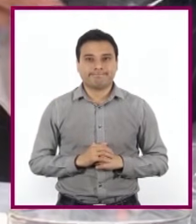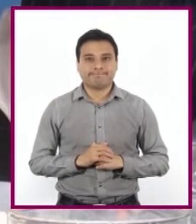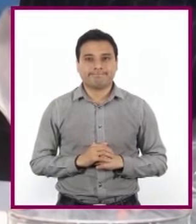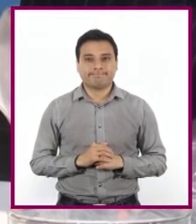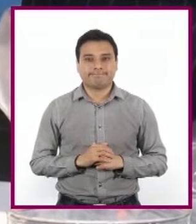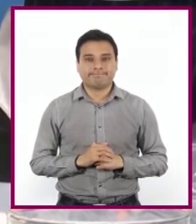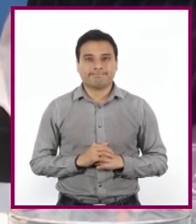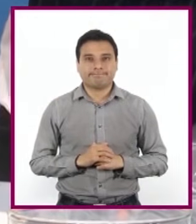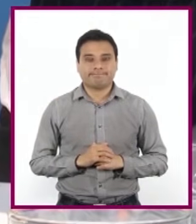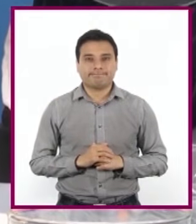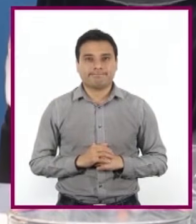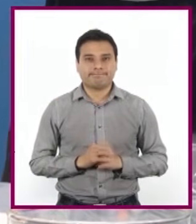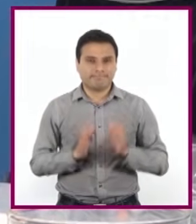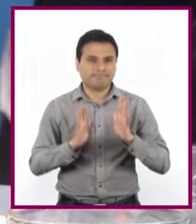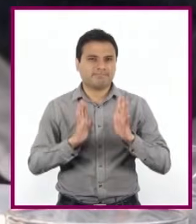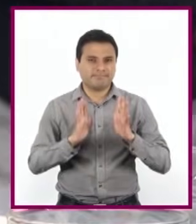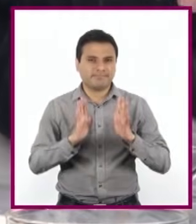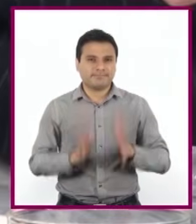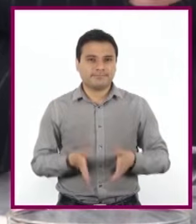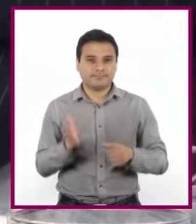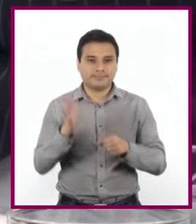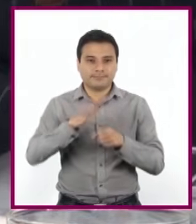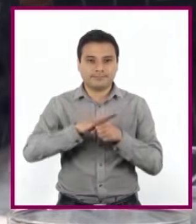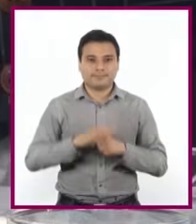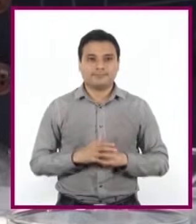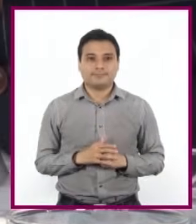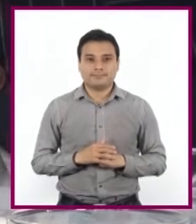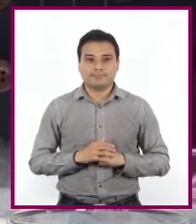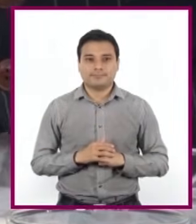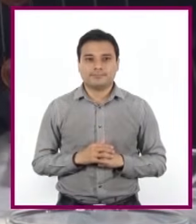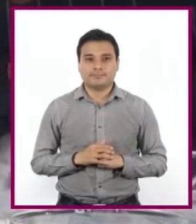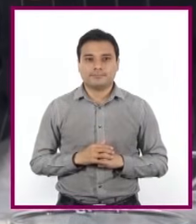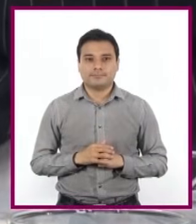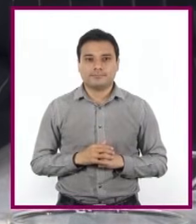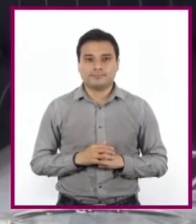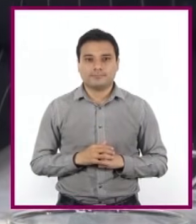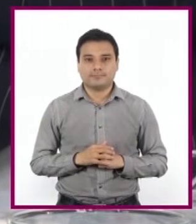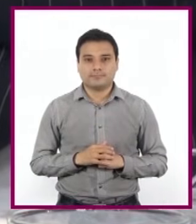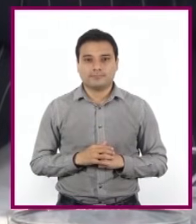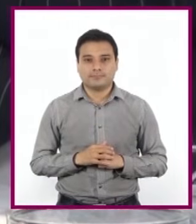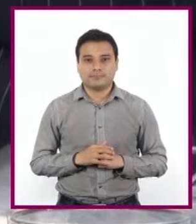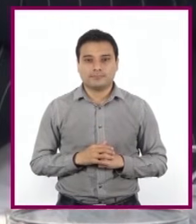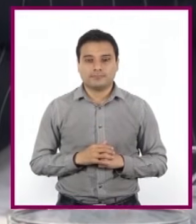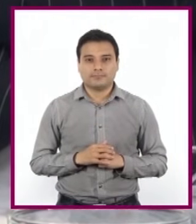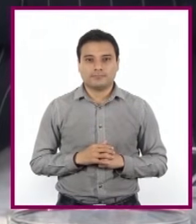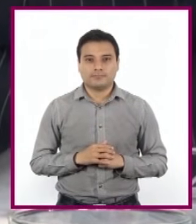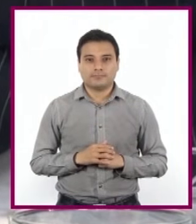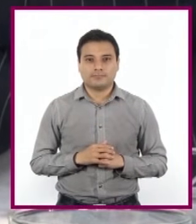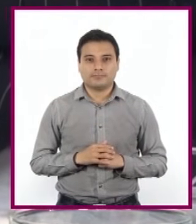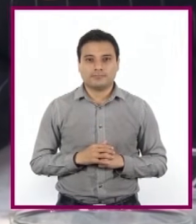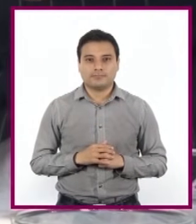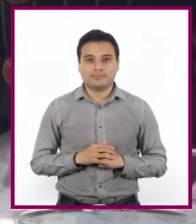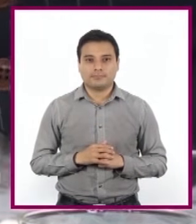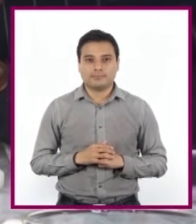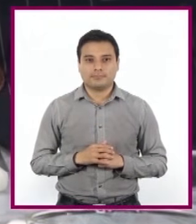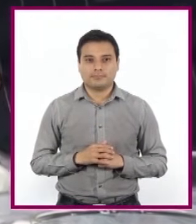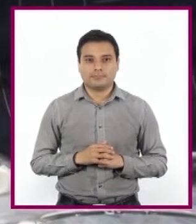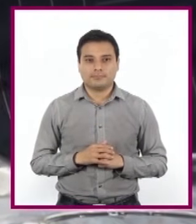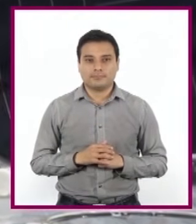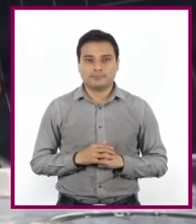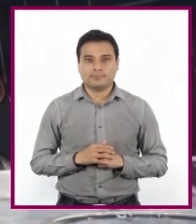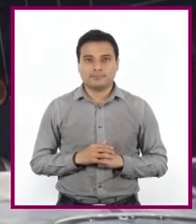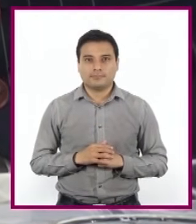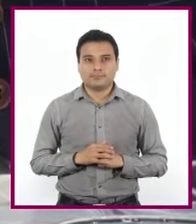reloj. Ya puedes taparla porque mira, ya se ven los vapores. ¿Así Sí. o así? No, la curva es hacia